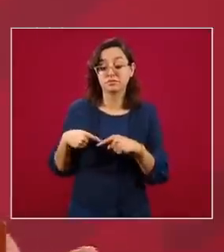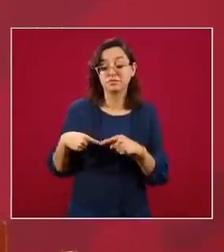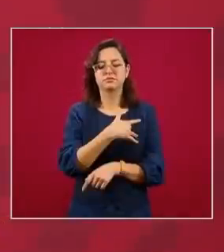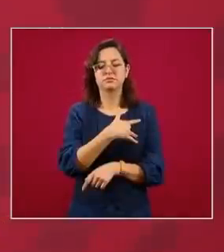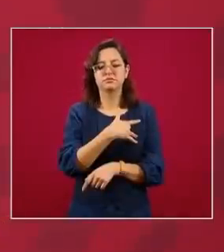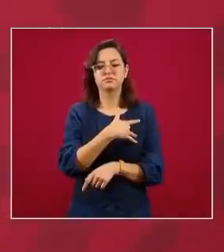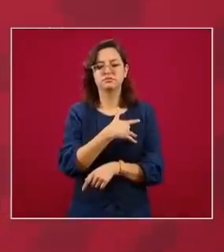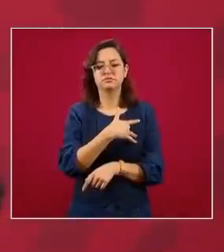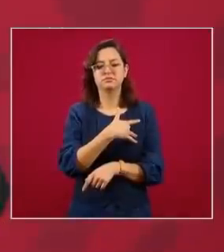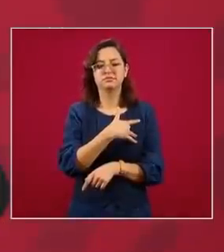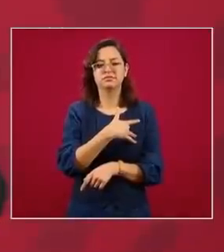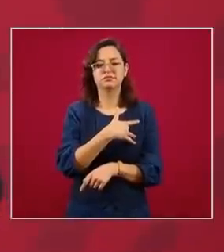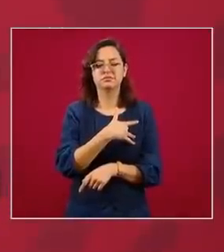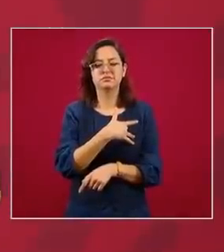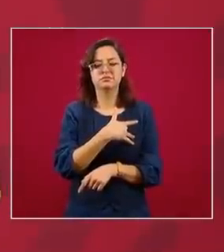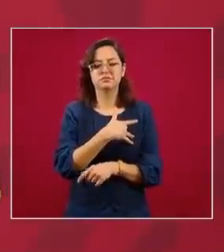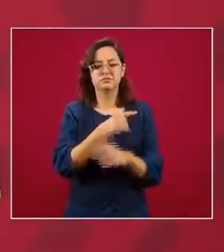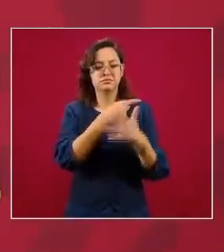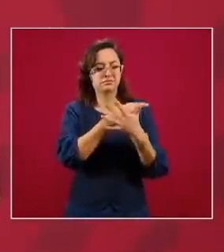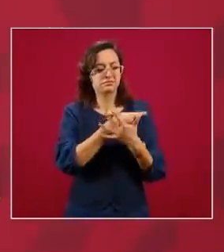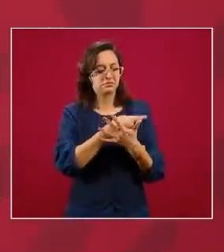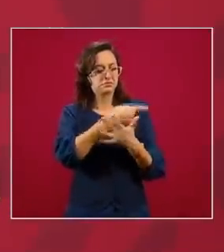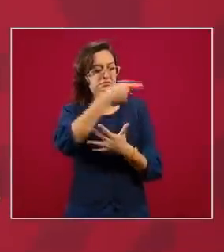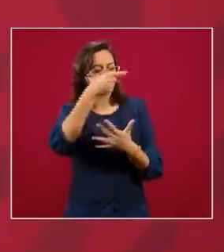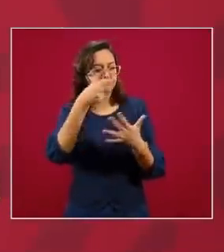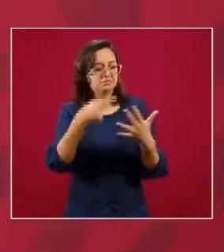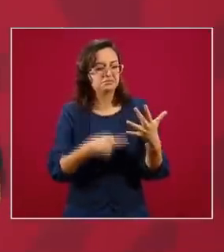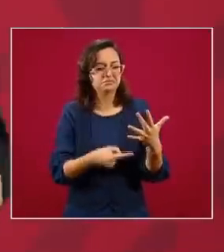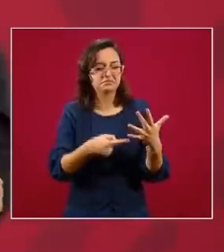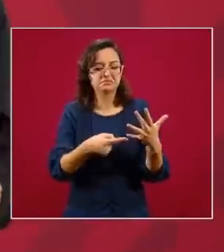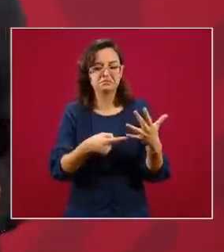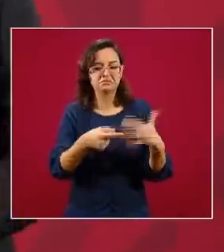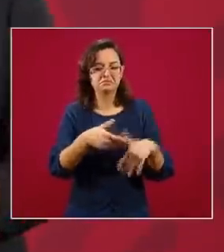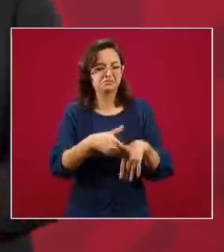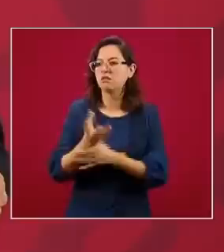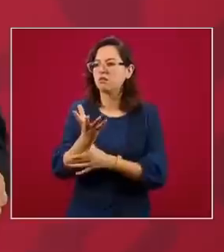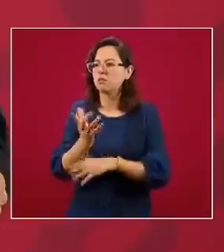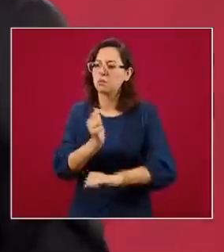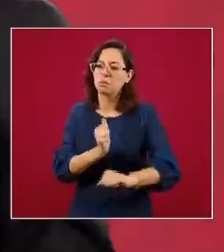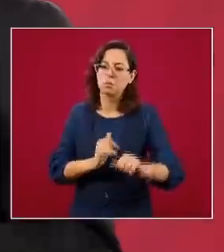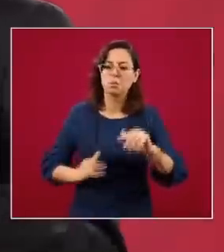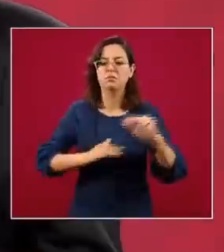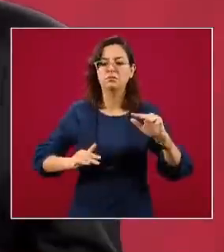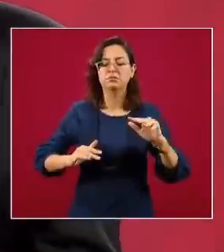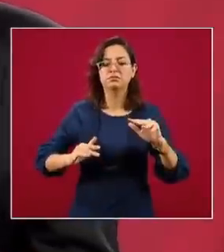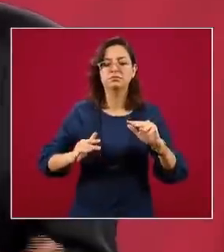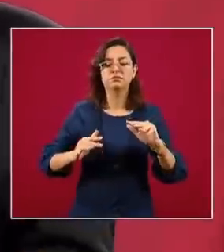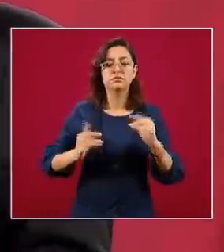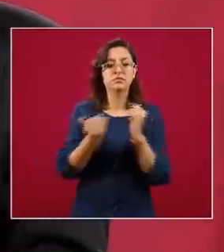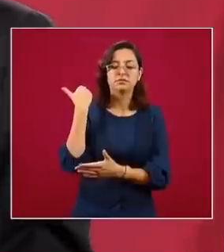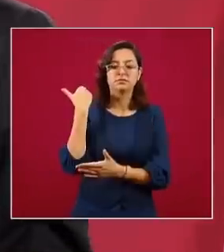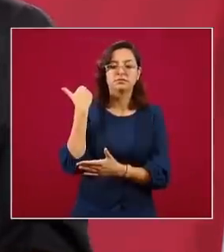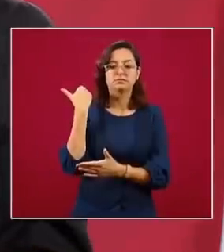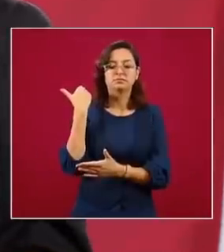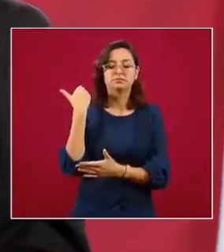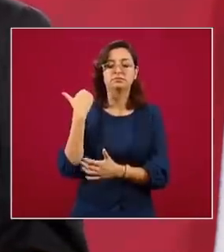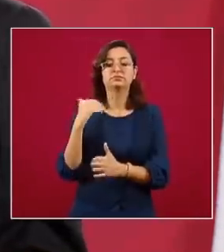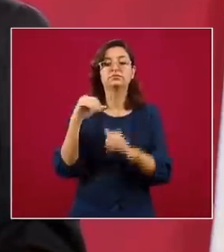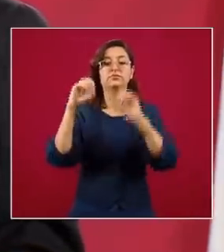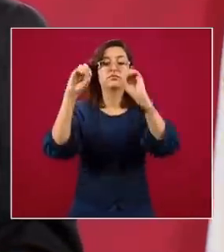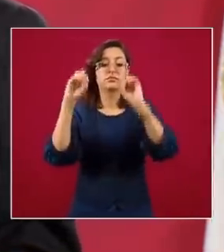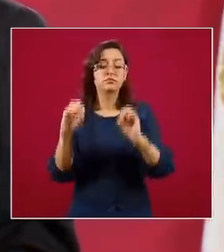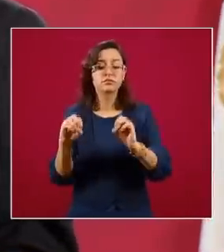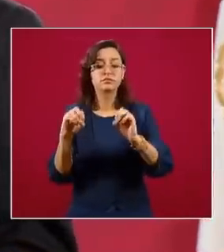días volvemos a la movilidad de antes